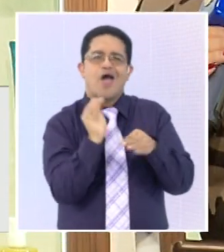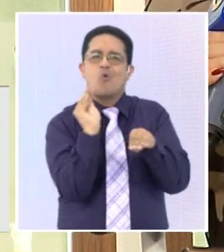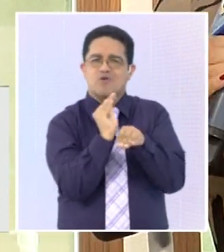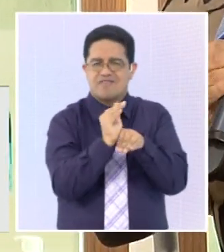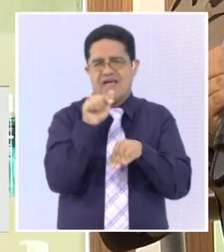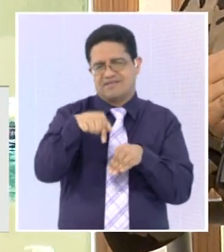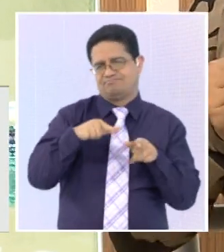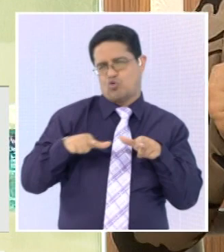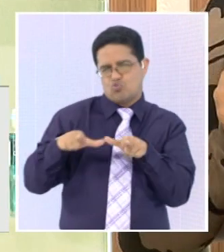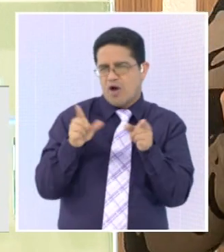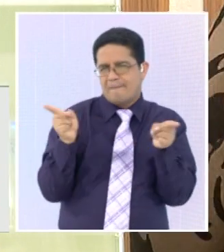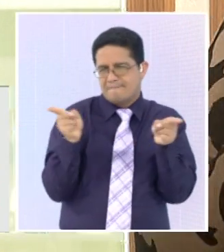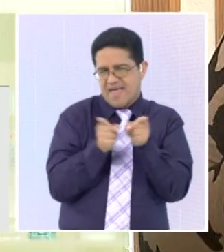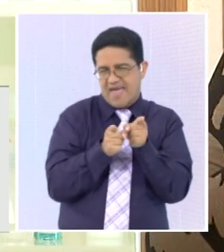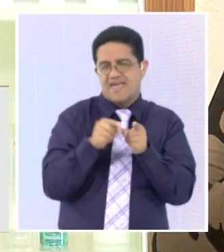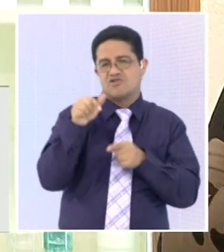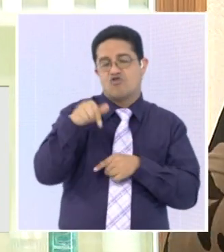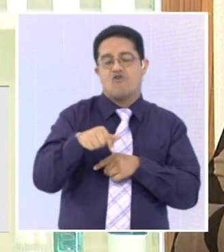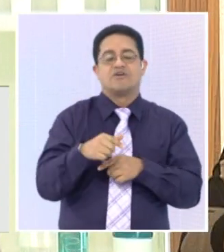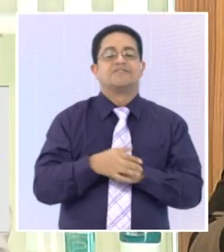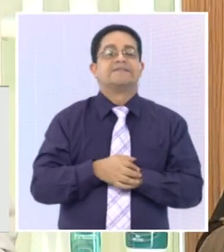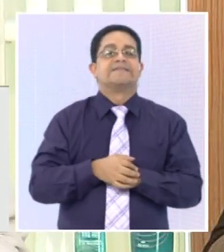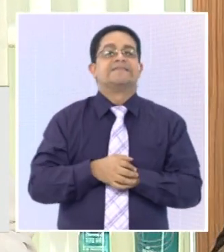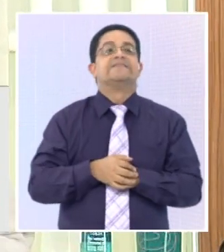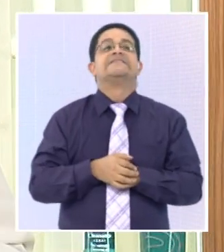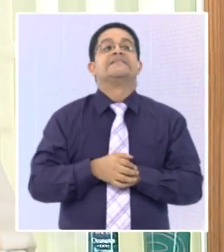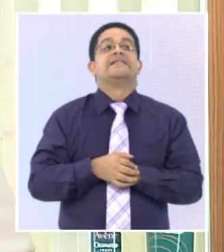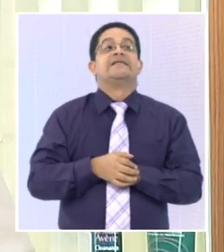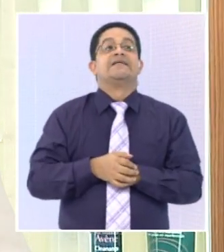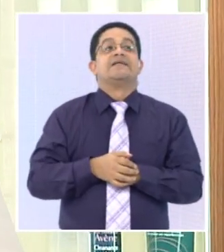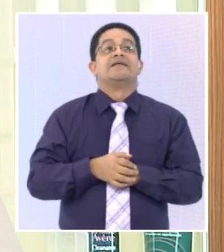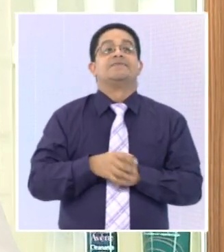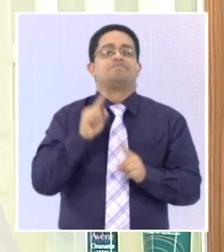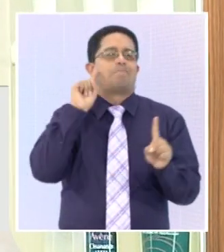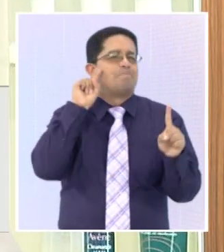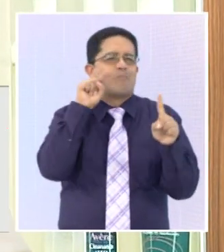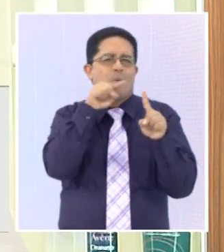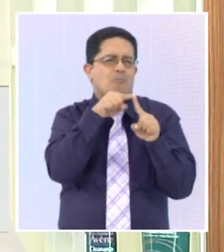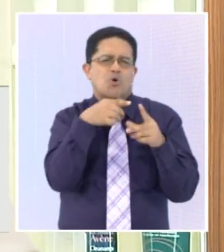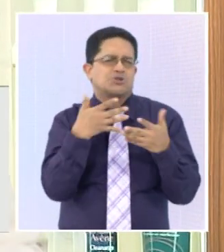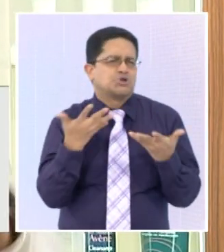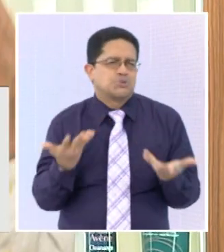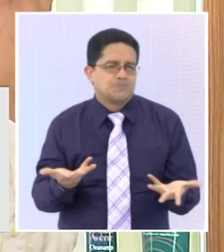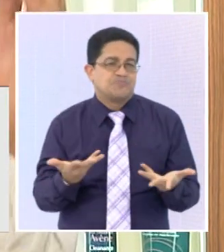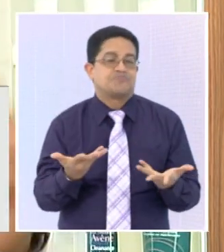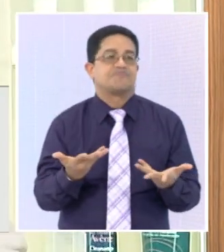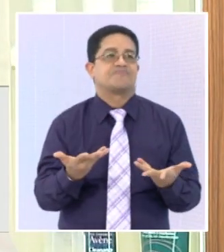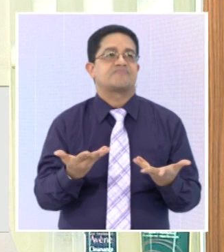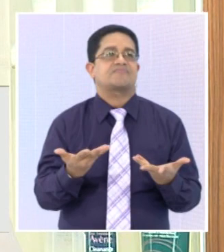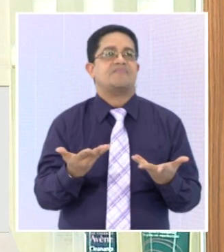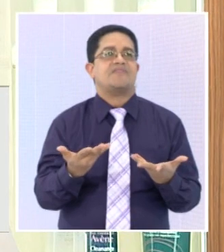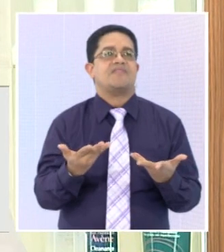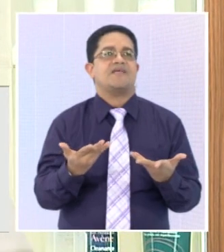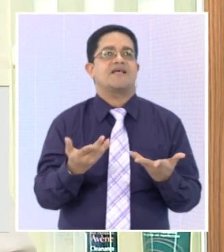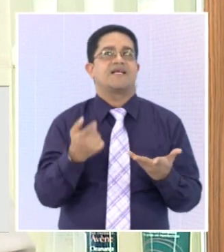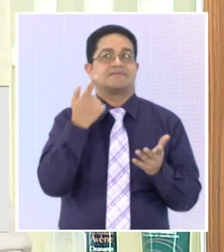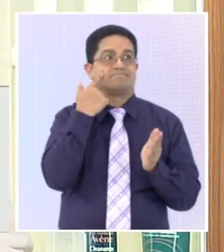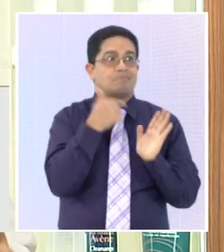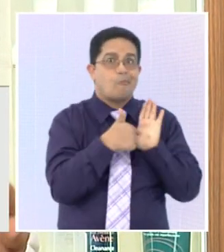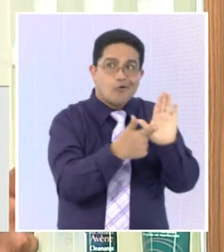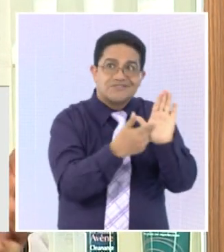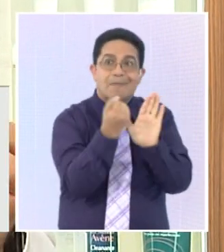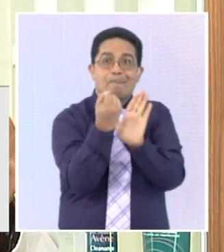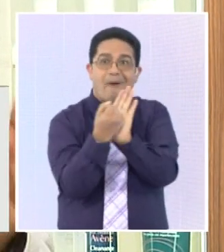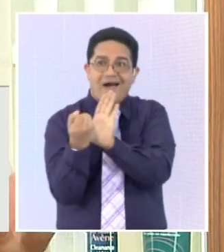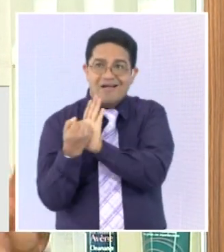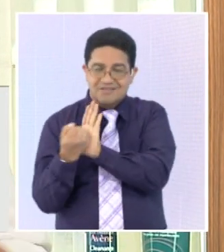espacio del Fotopiel de Terras Plaza. Bueno, el propósito de esta zona es más allá de que estén las marcas que están, sino que